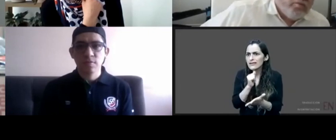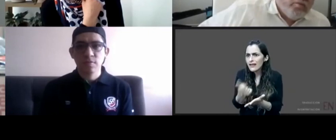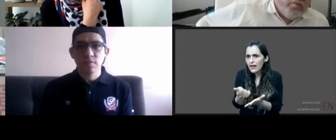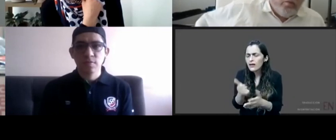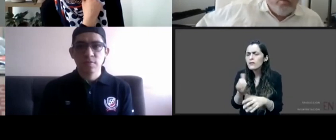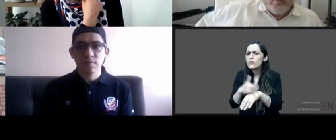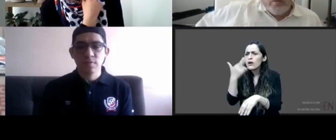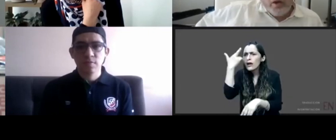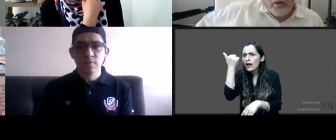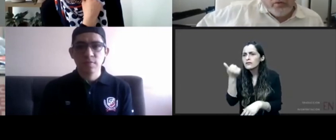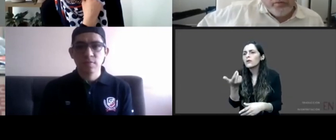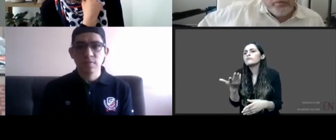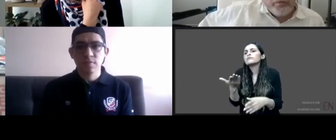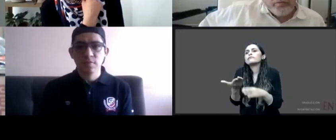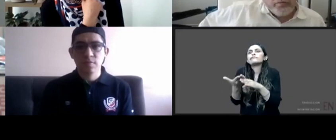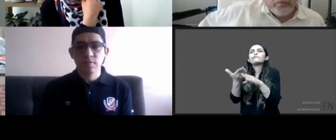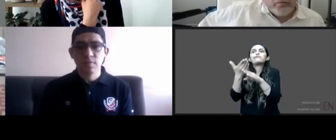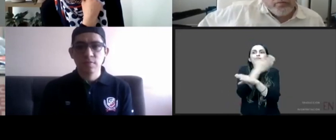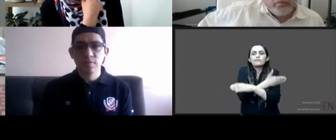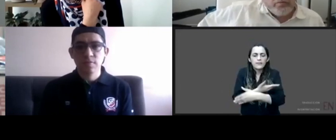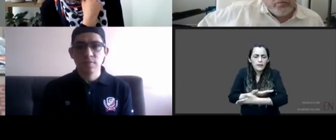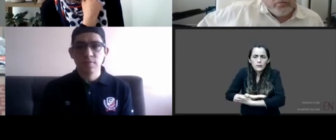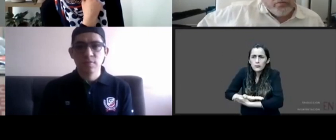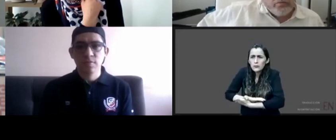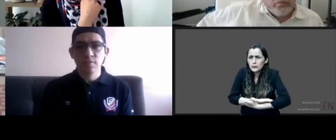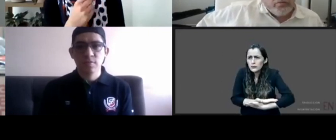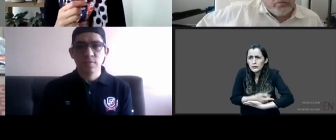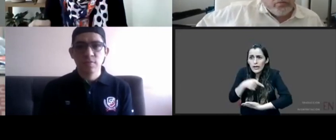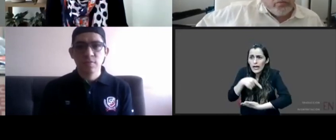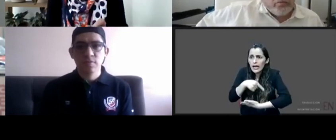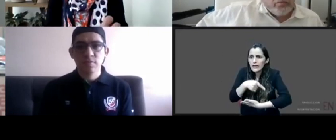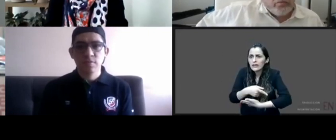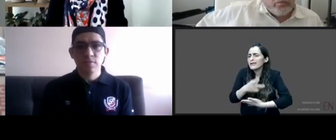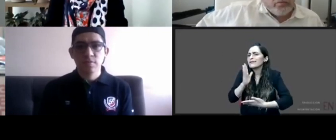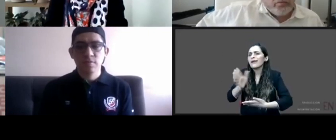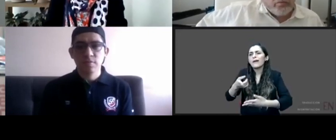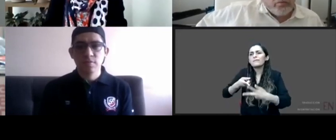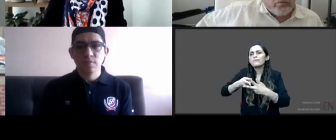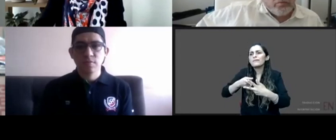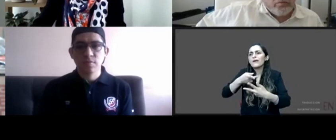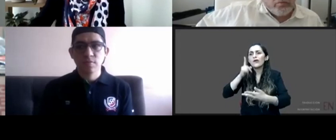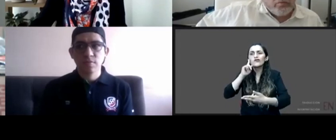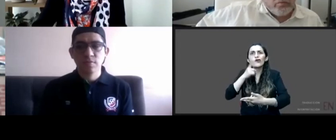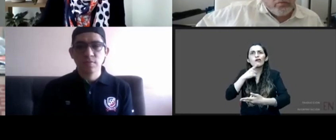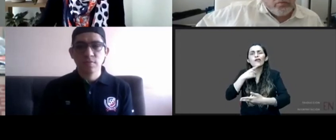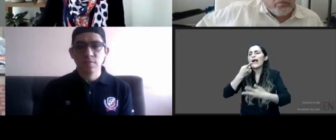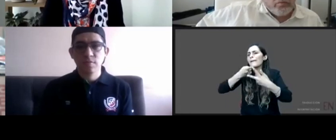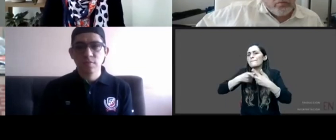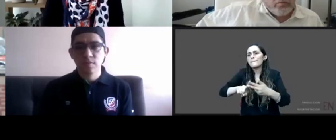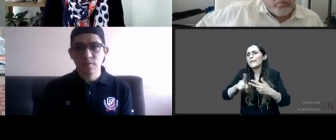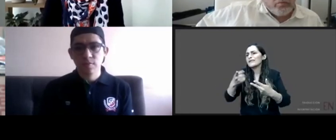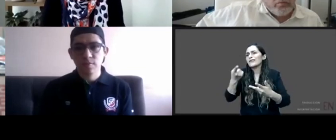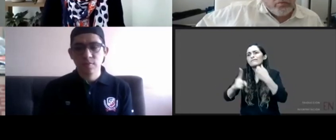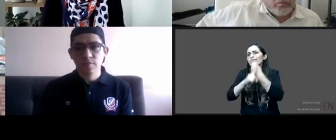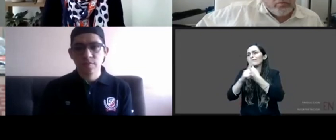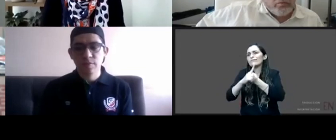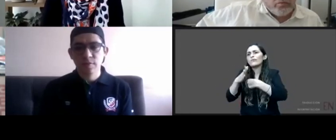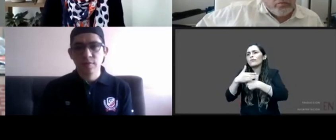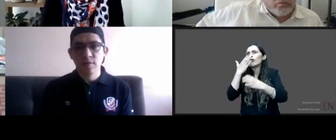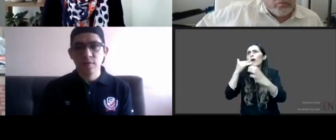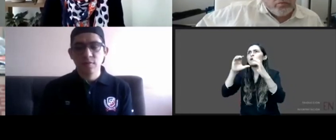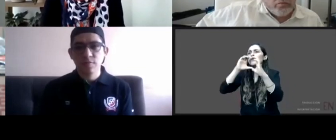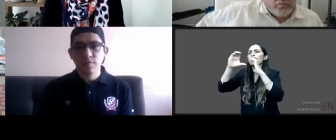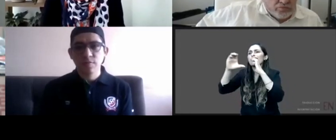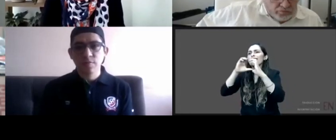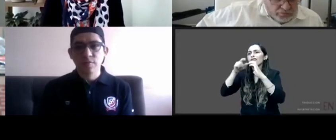que nos dice Marina, cómo se arranca con estas dificultades. Y también, bueno, destaco mucho el tema que dices, esto